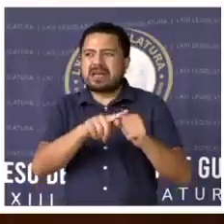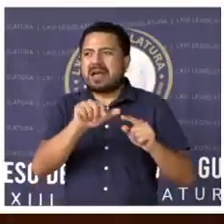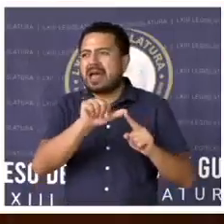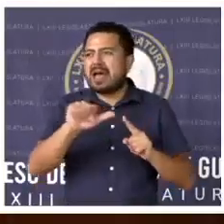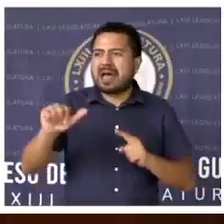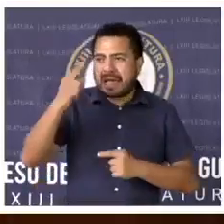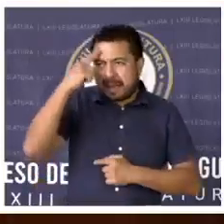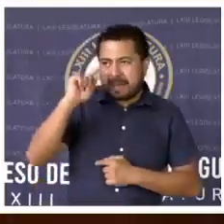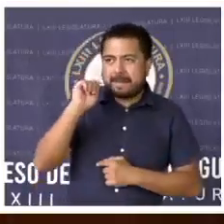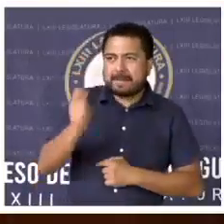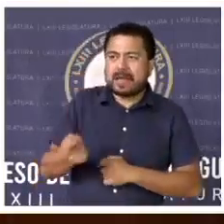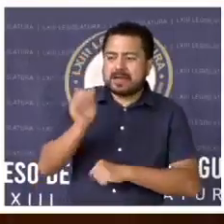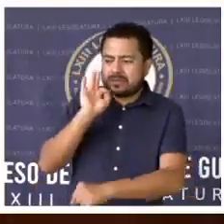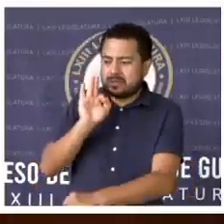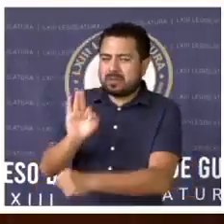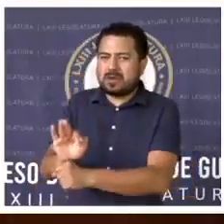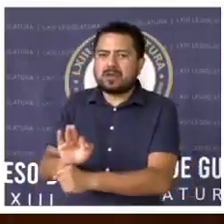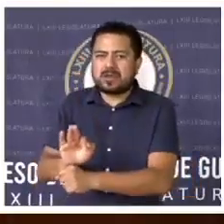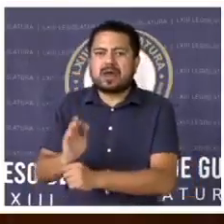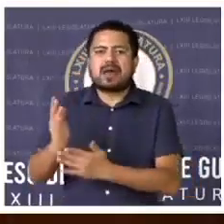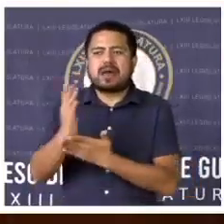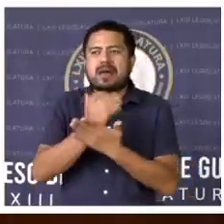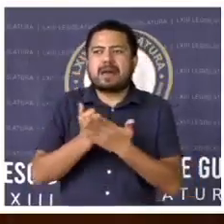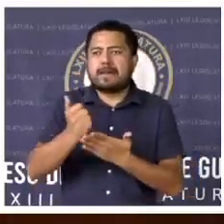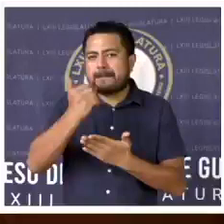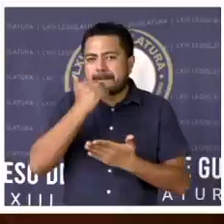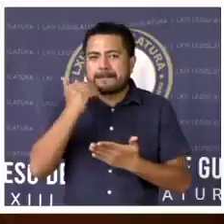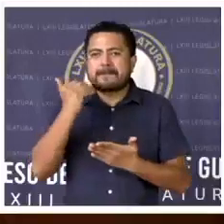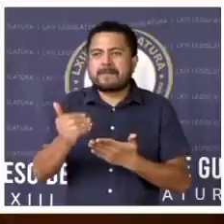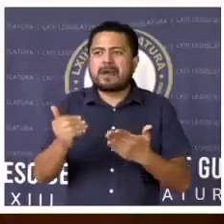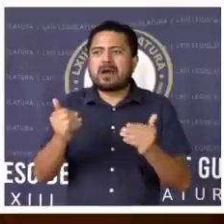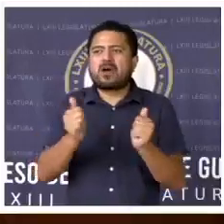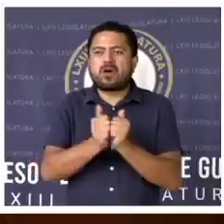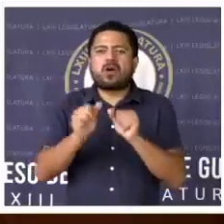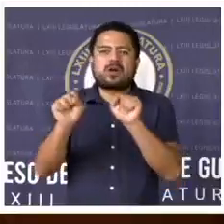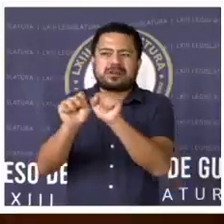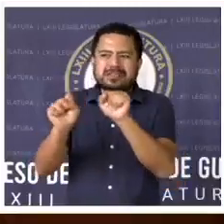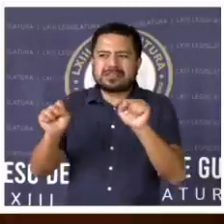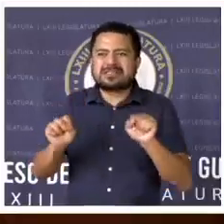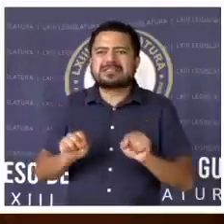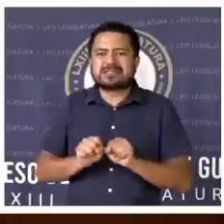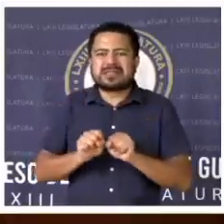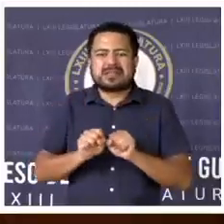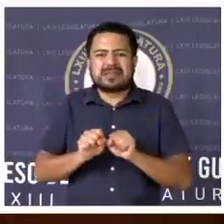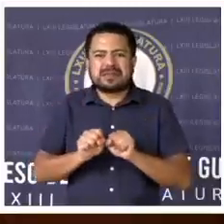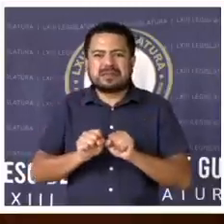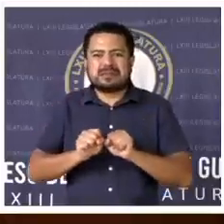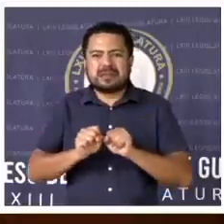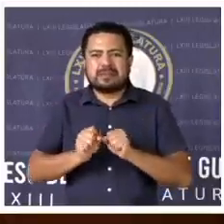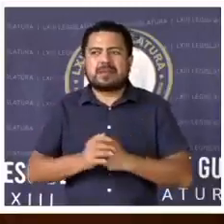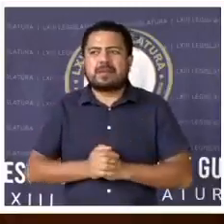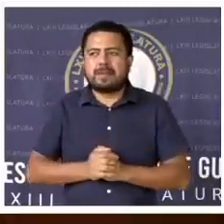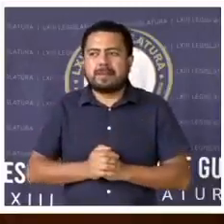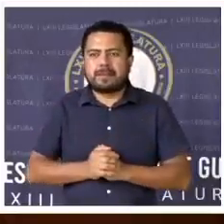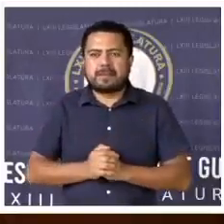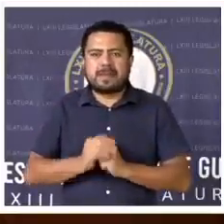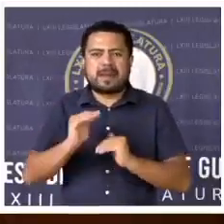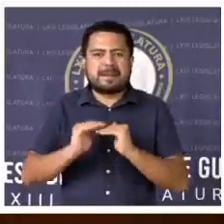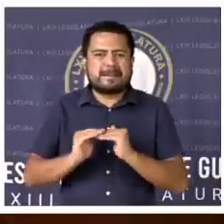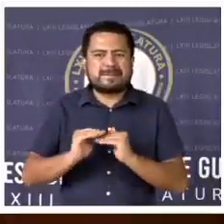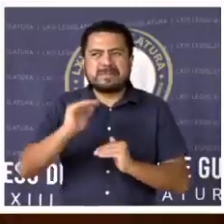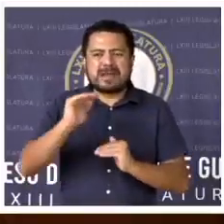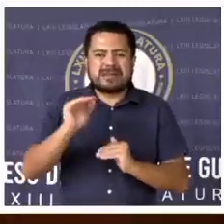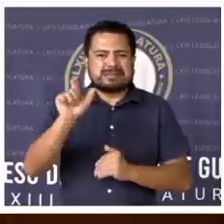para su protección y garantía con un sistema hombusman con alta